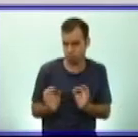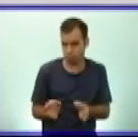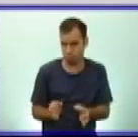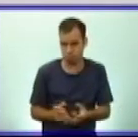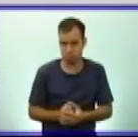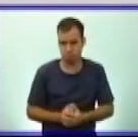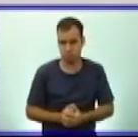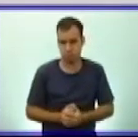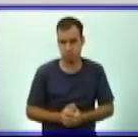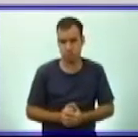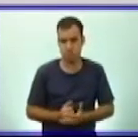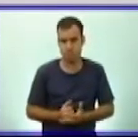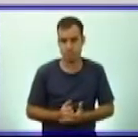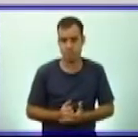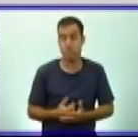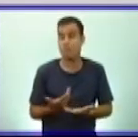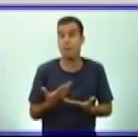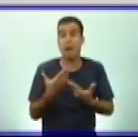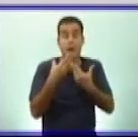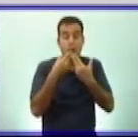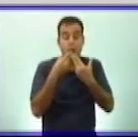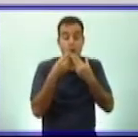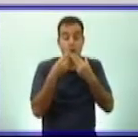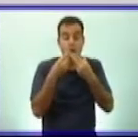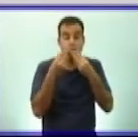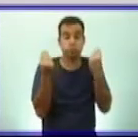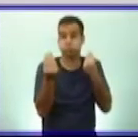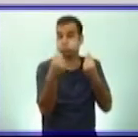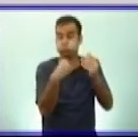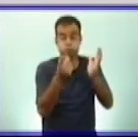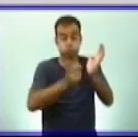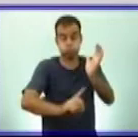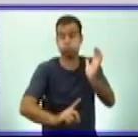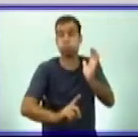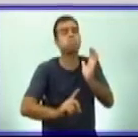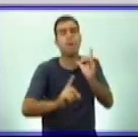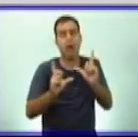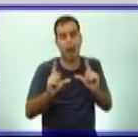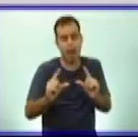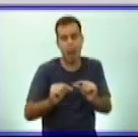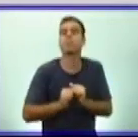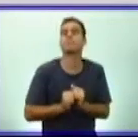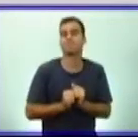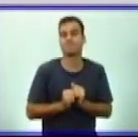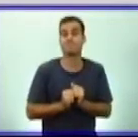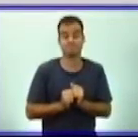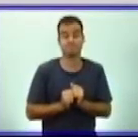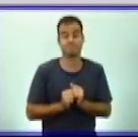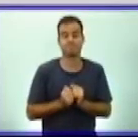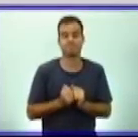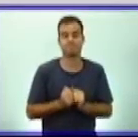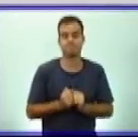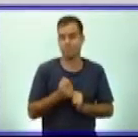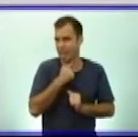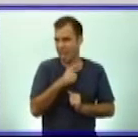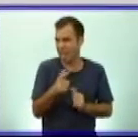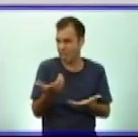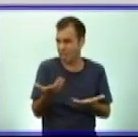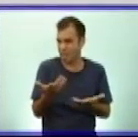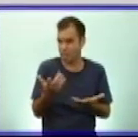valor de pérdida de energía sea mínimo. Utilizamos un ejemplo acá, en este caso, para que todos ustedes